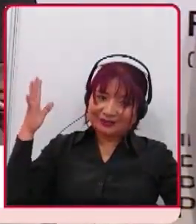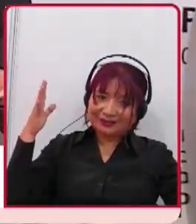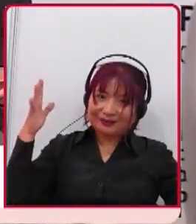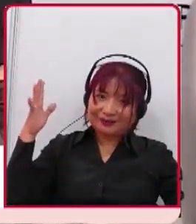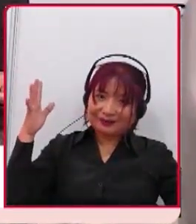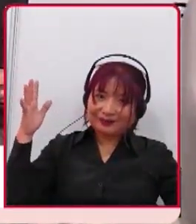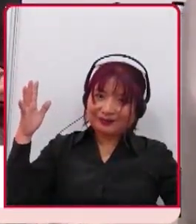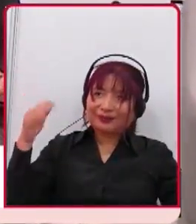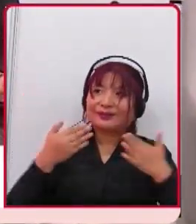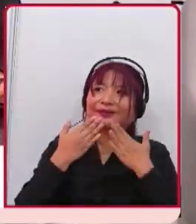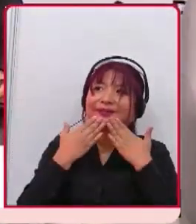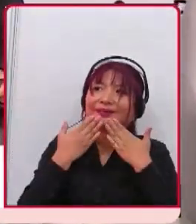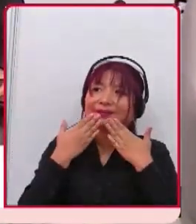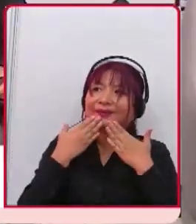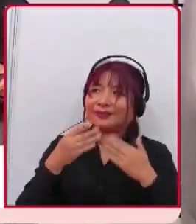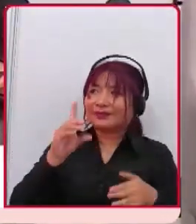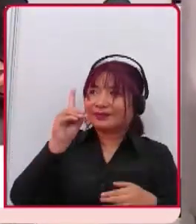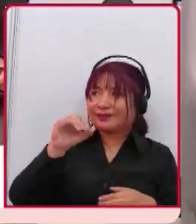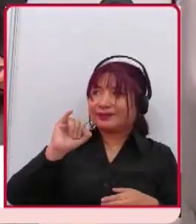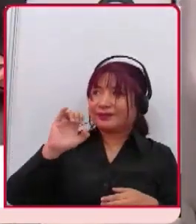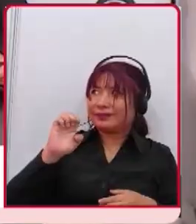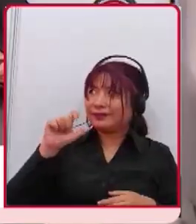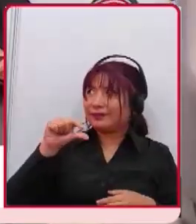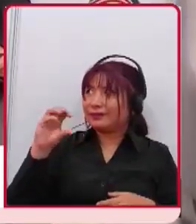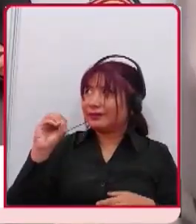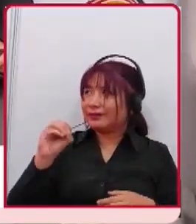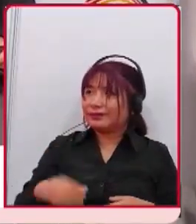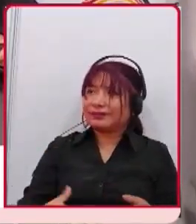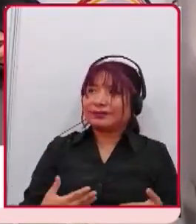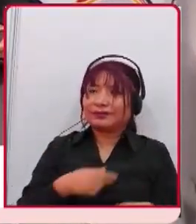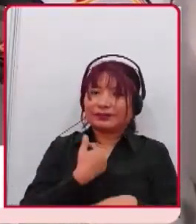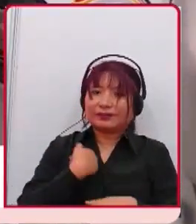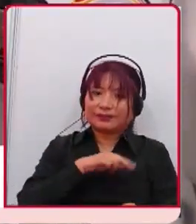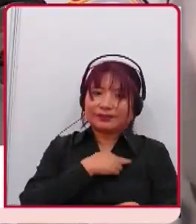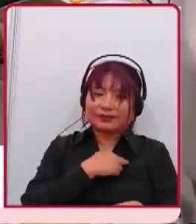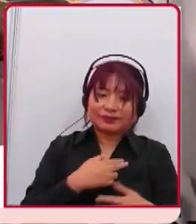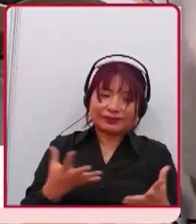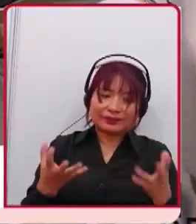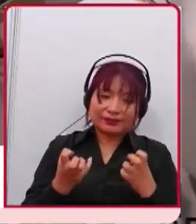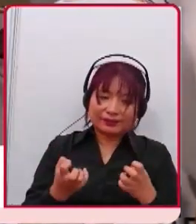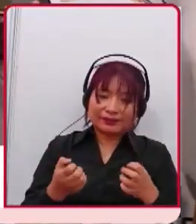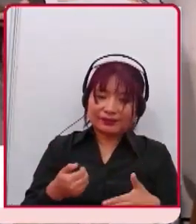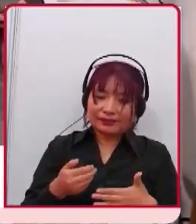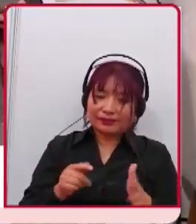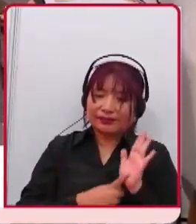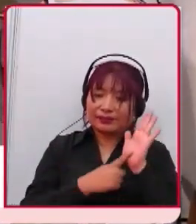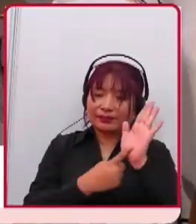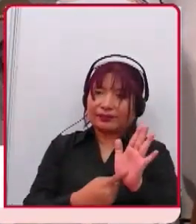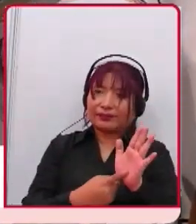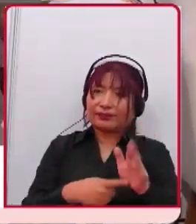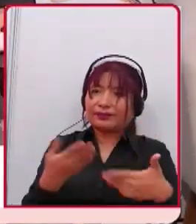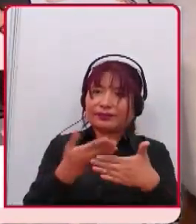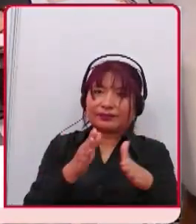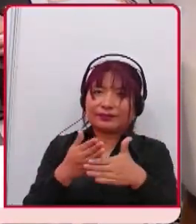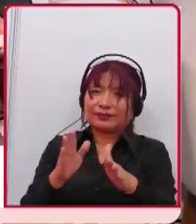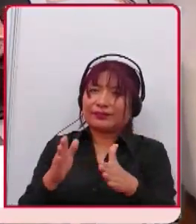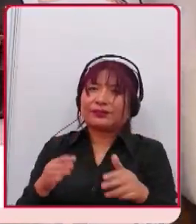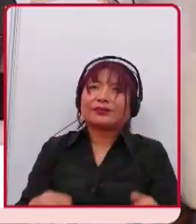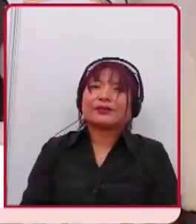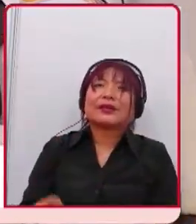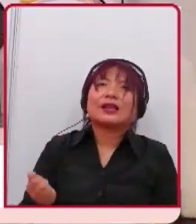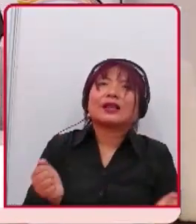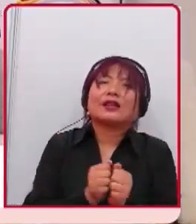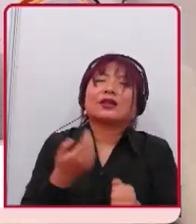Muchísimas gracias, Diego, por la presentación bastante clara, creo yo, y nos muestra una condición que yo destaco aspectos